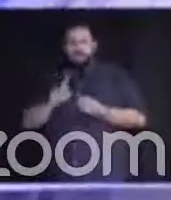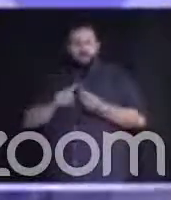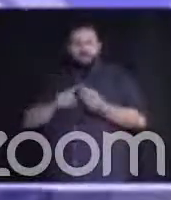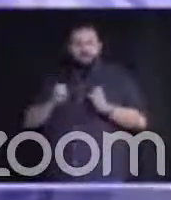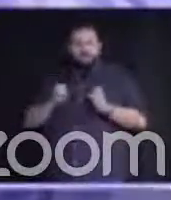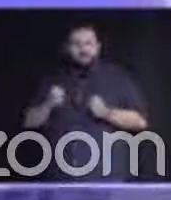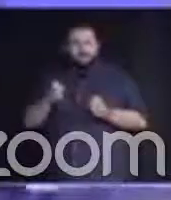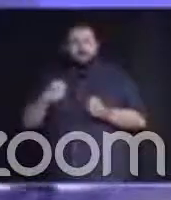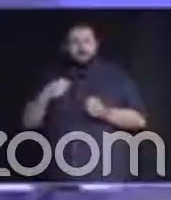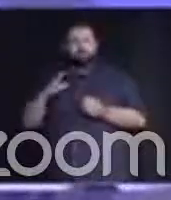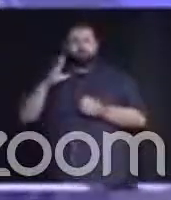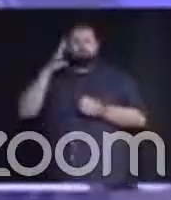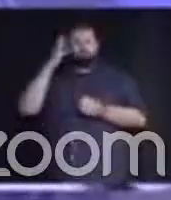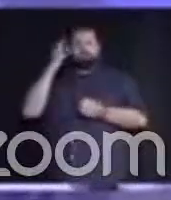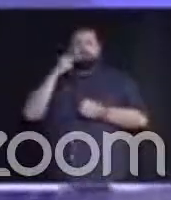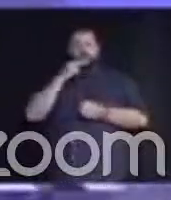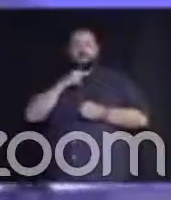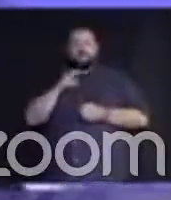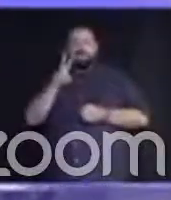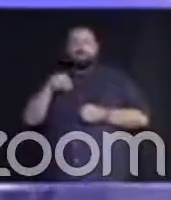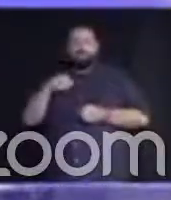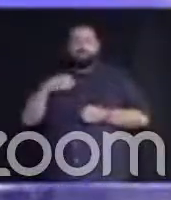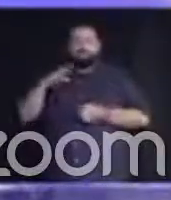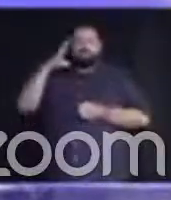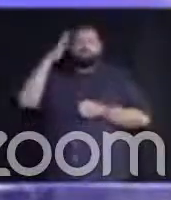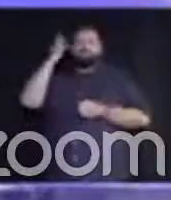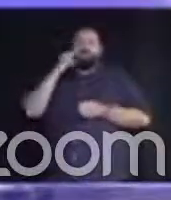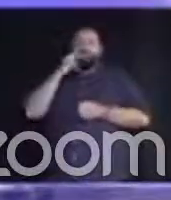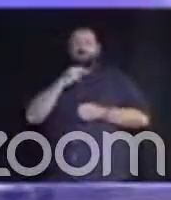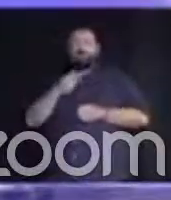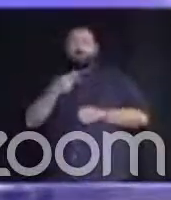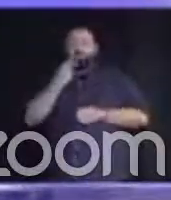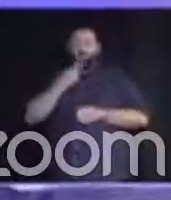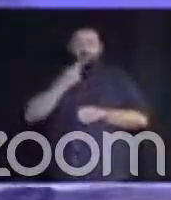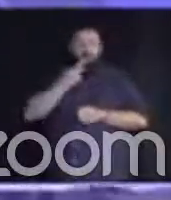No, creo que me la adelanté a Kenia. No, me lo hice muy rápido, yo creo que.